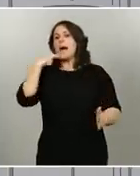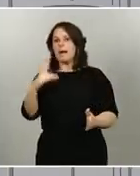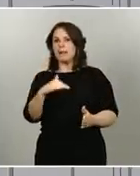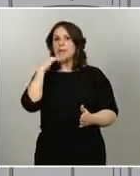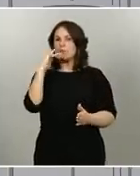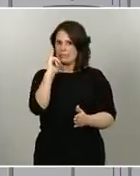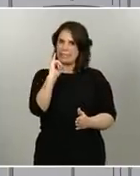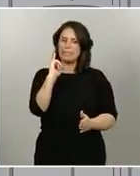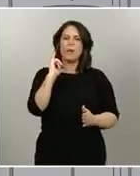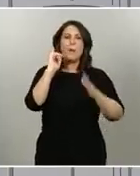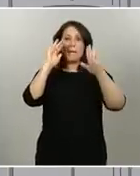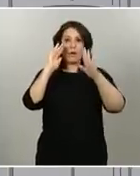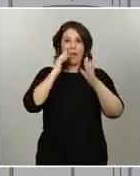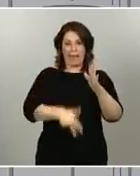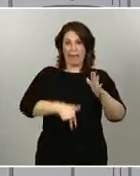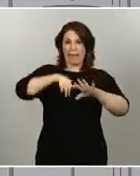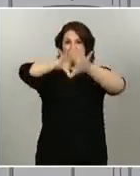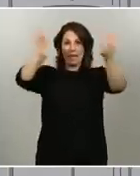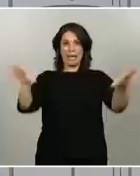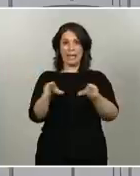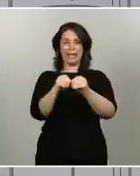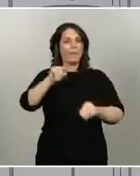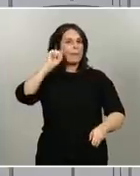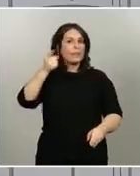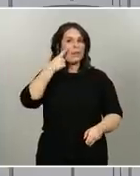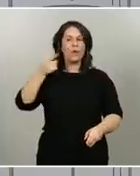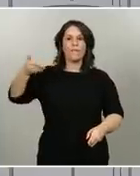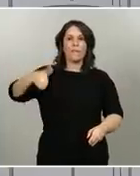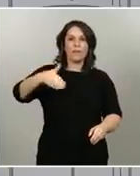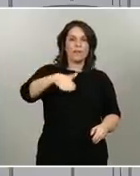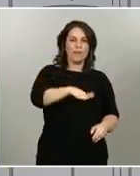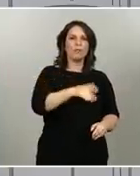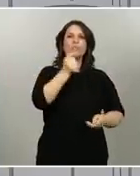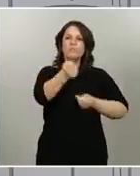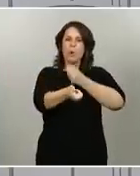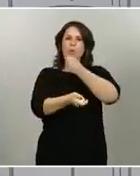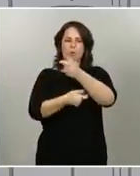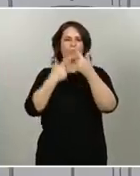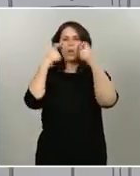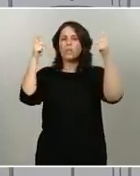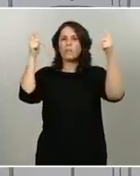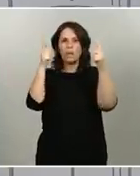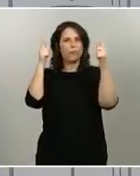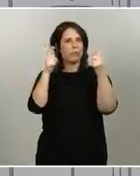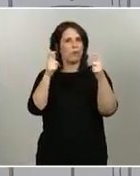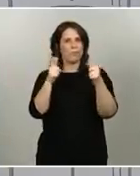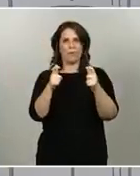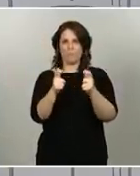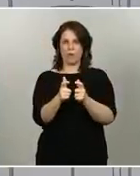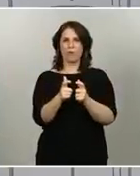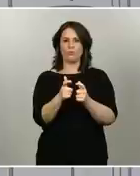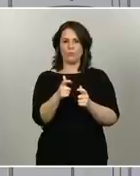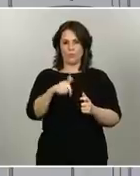la evolución de la detección de fallecidos sí que está bajando progresivamente y ahora ya estamos por primera vez en mucho tiempo por debajo de los